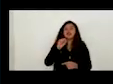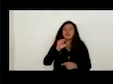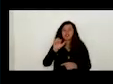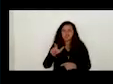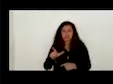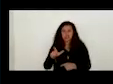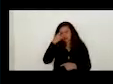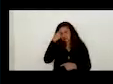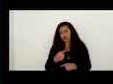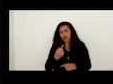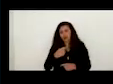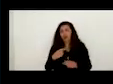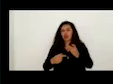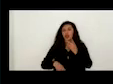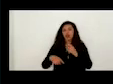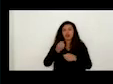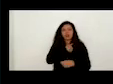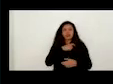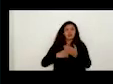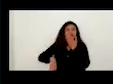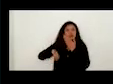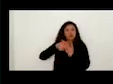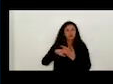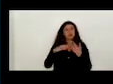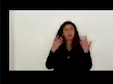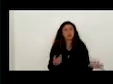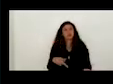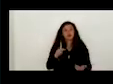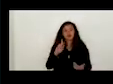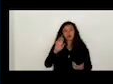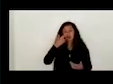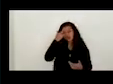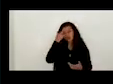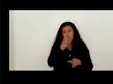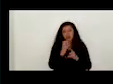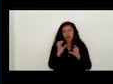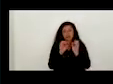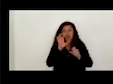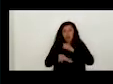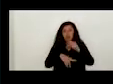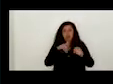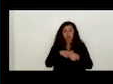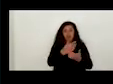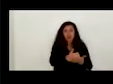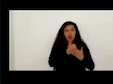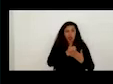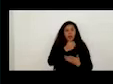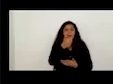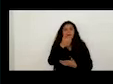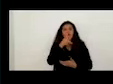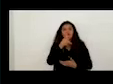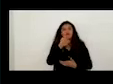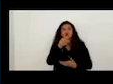salud. Sin embargo, recuerden esto, los productos de origen animal me van a aportar proteínas